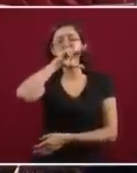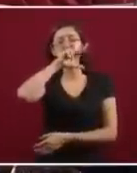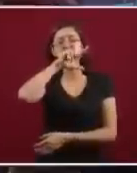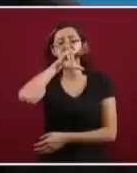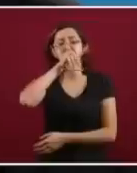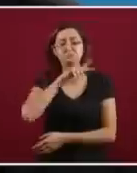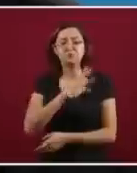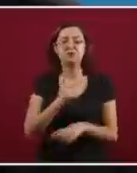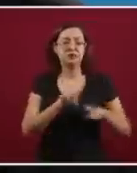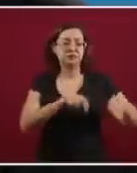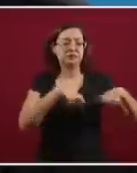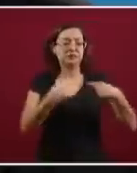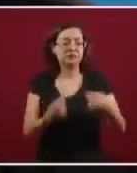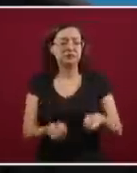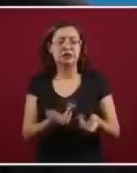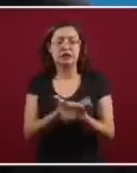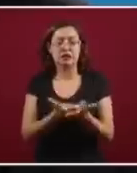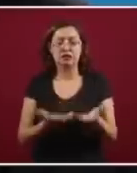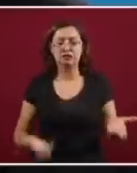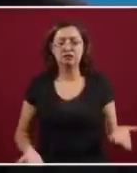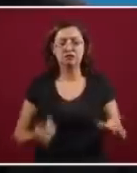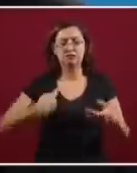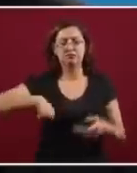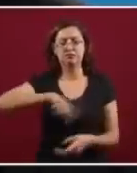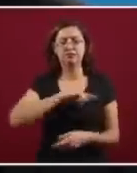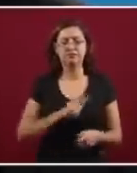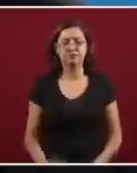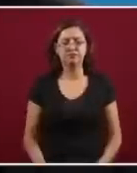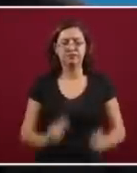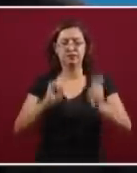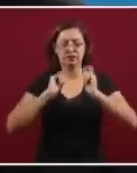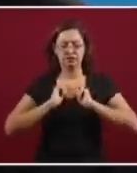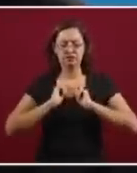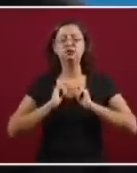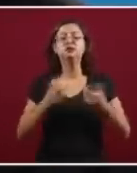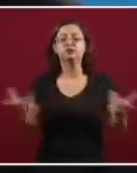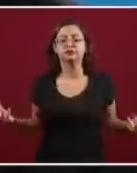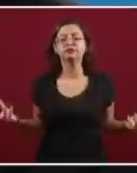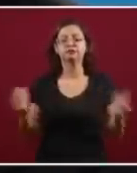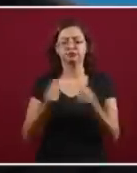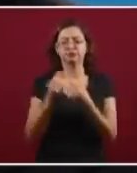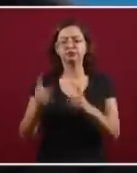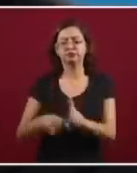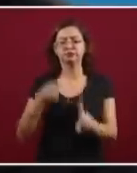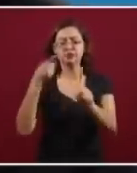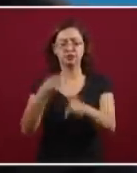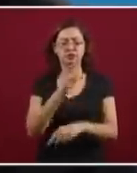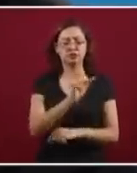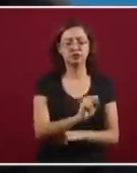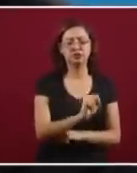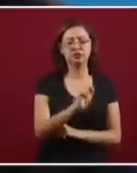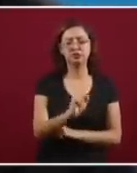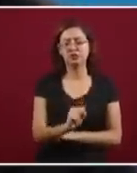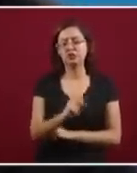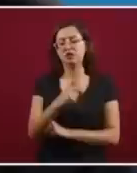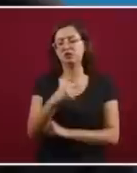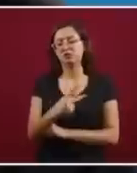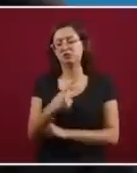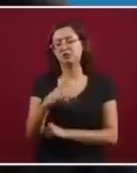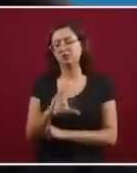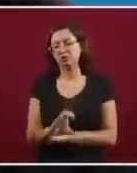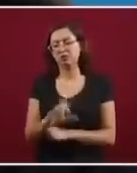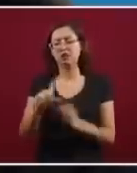nos dejaron en el país por eso es que trabajamos juntos trabajamos juntos seguridad pública y también